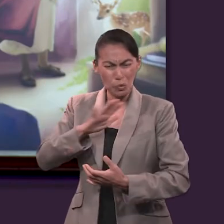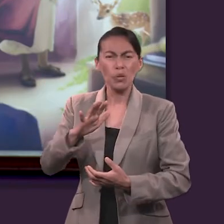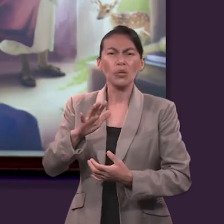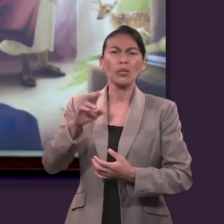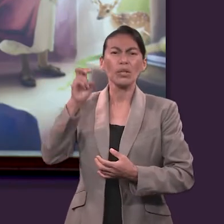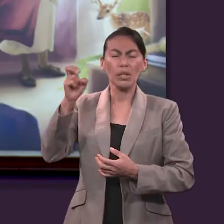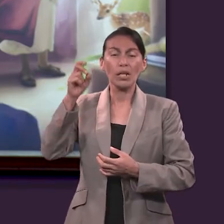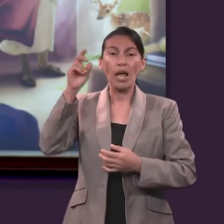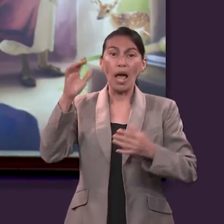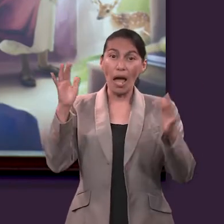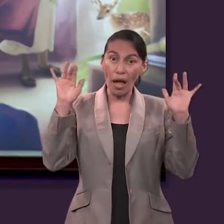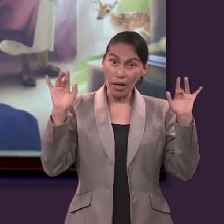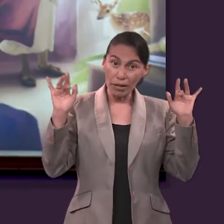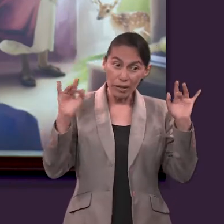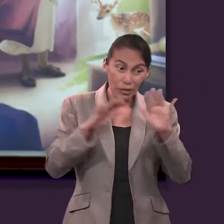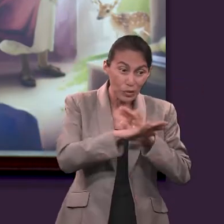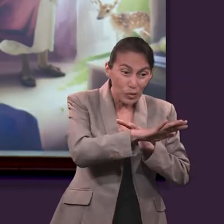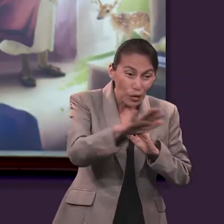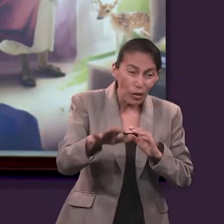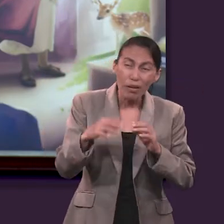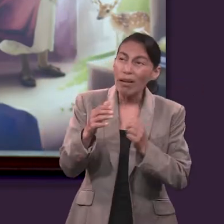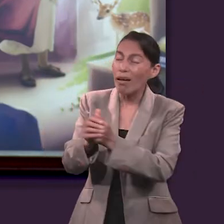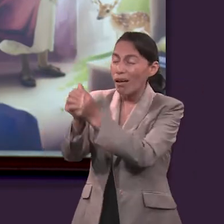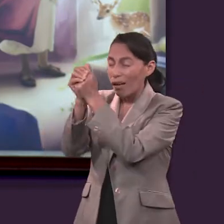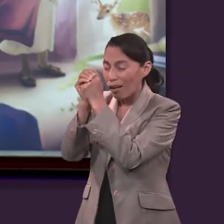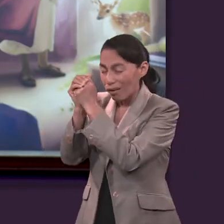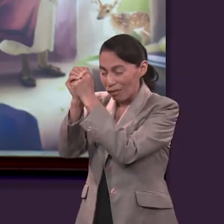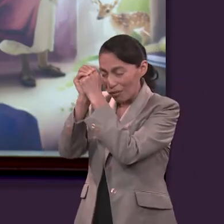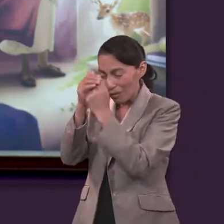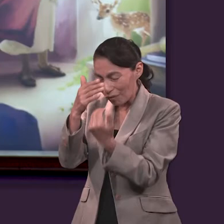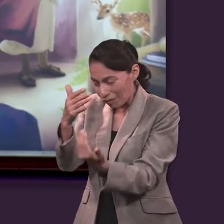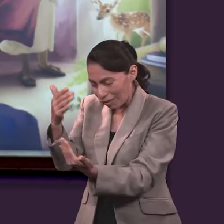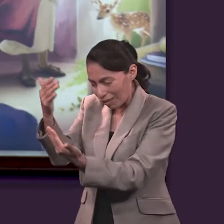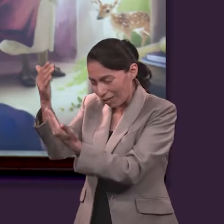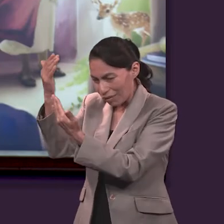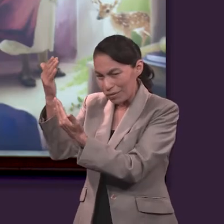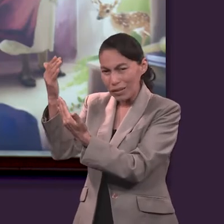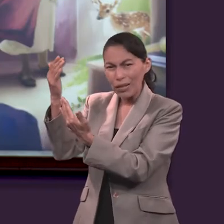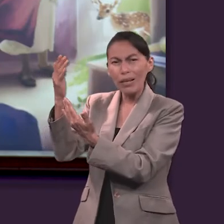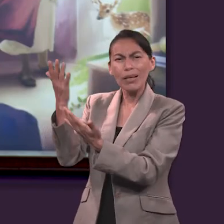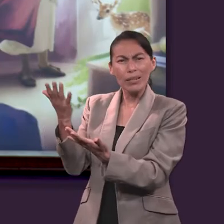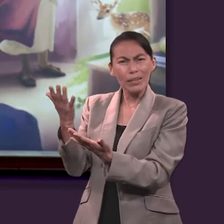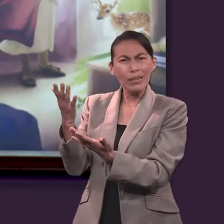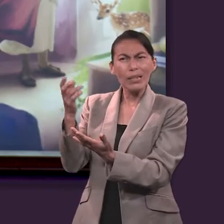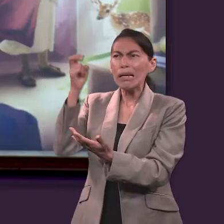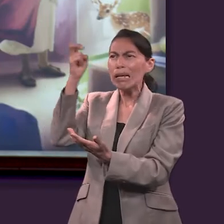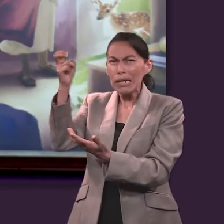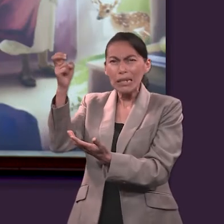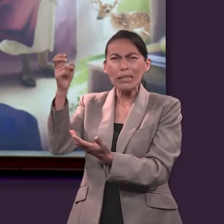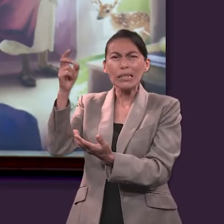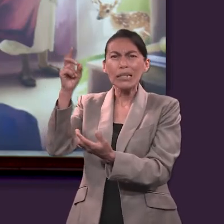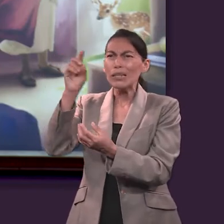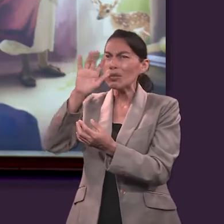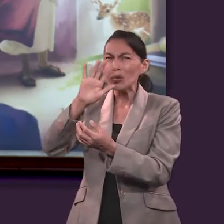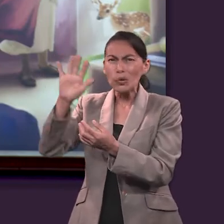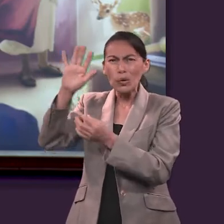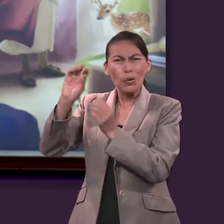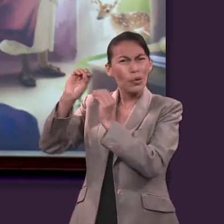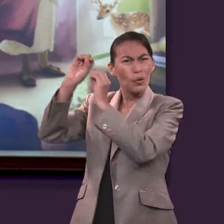todo, descendió a convertirse en un siervo, a sufrir, a pasar hambre, pasar